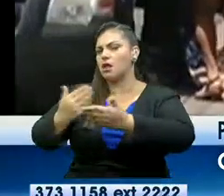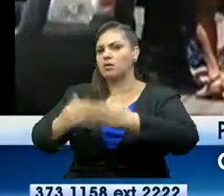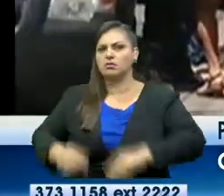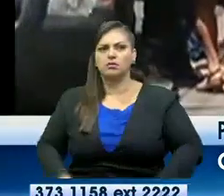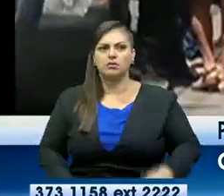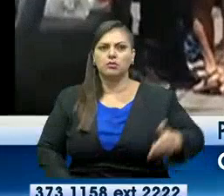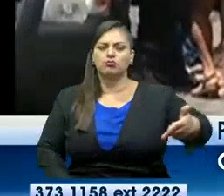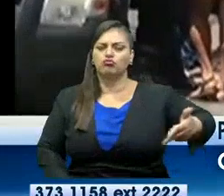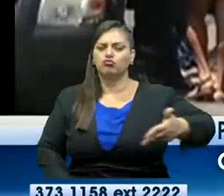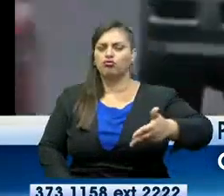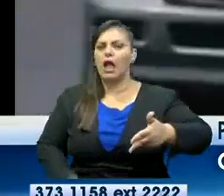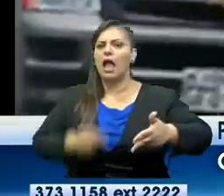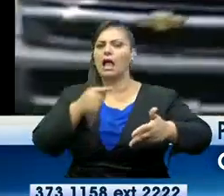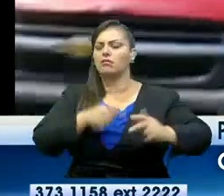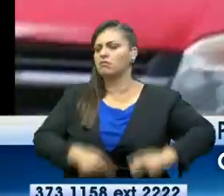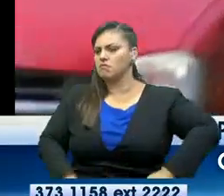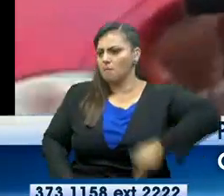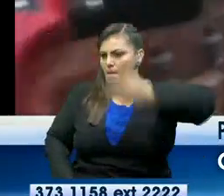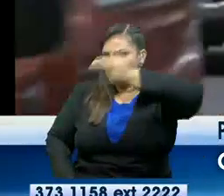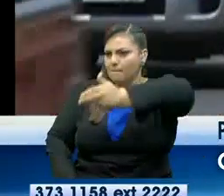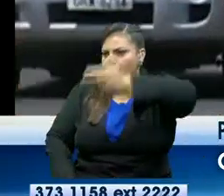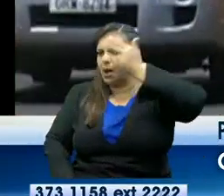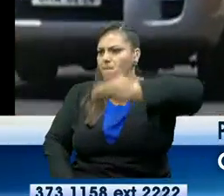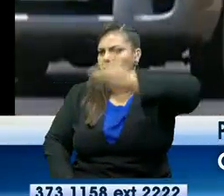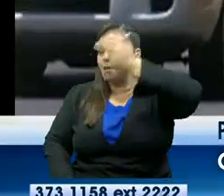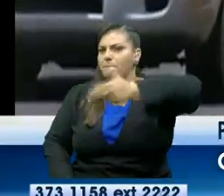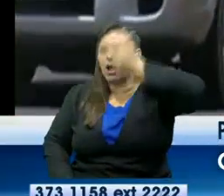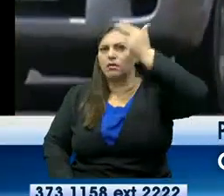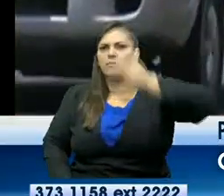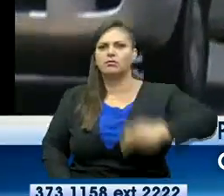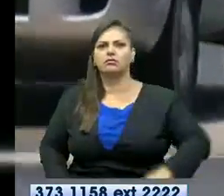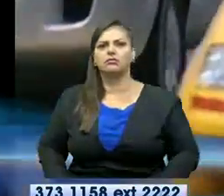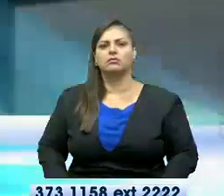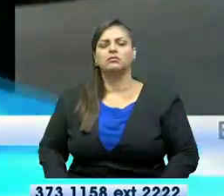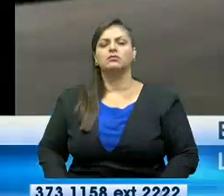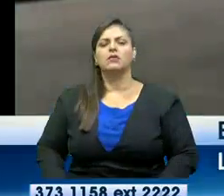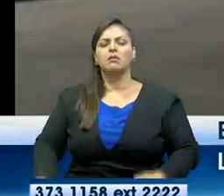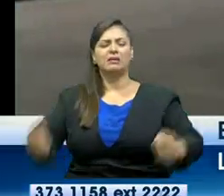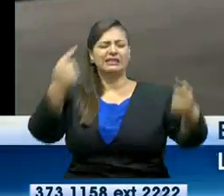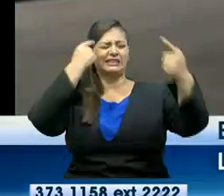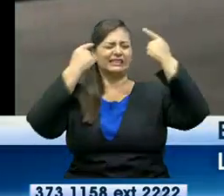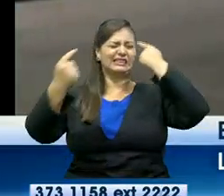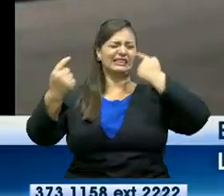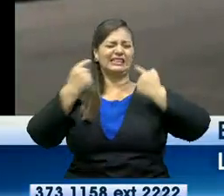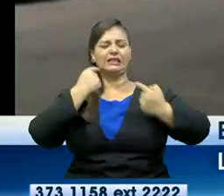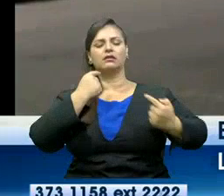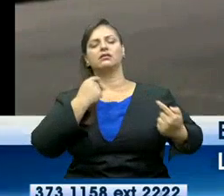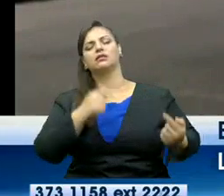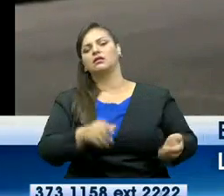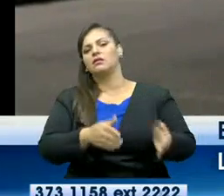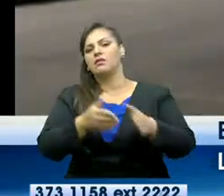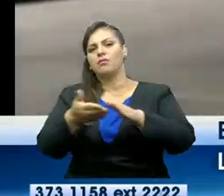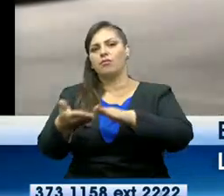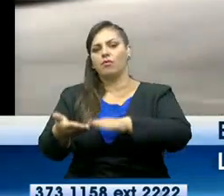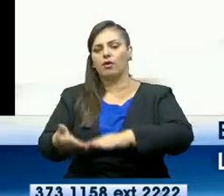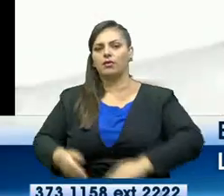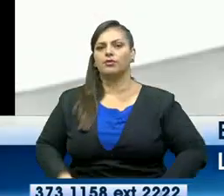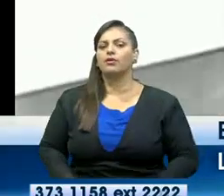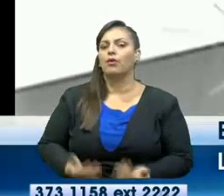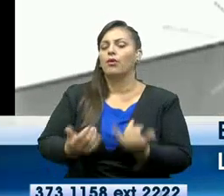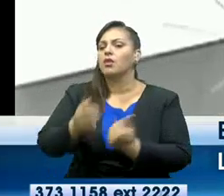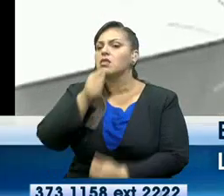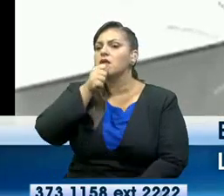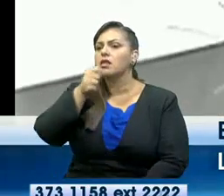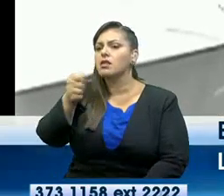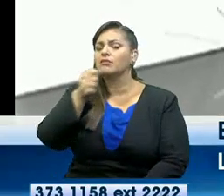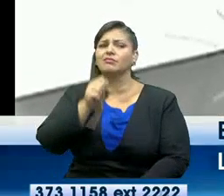se ahogaron en la garganta de quienes observaron la novedad y por temor evitaron expresar palabra alguna.